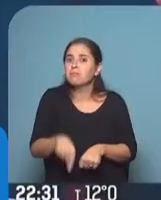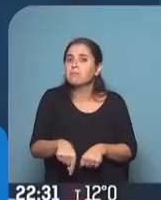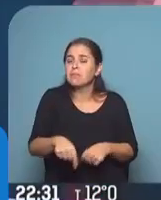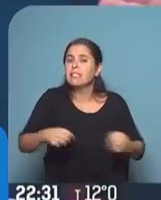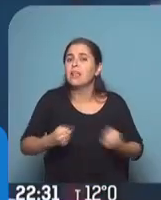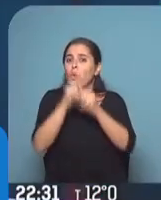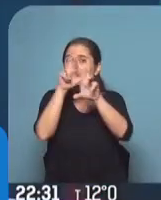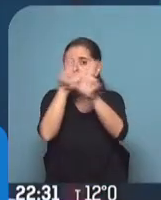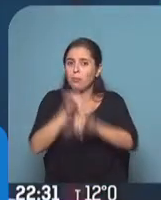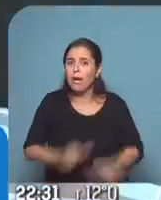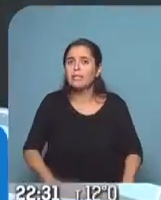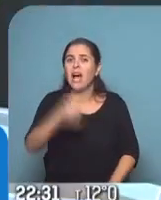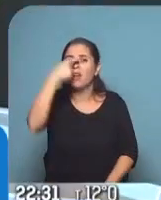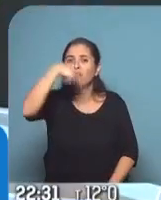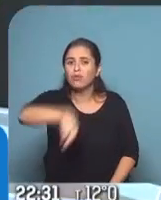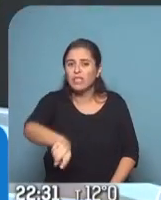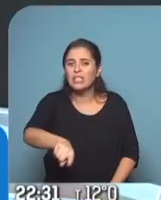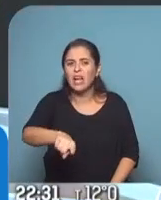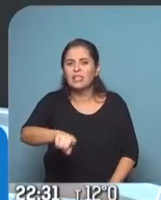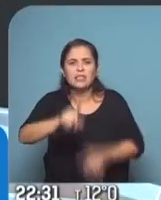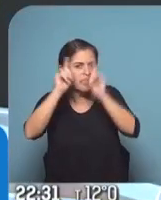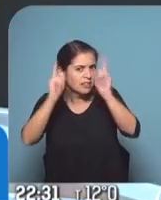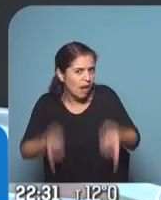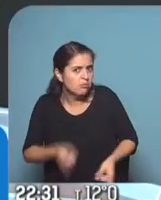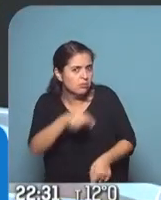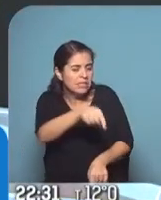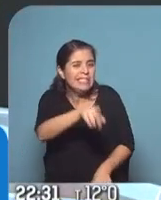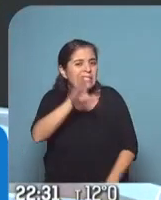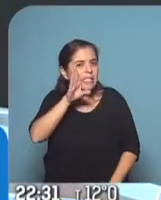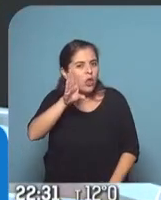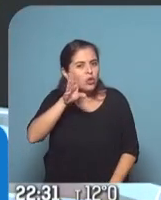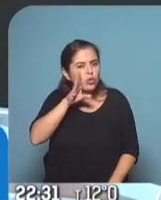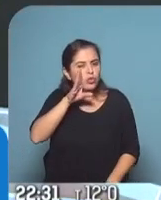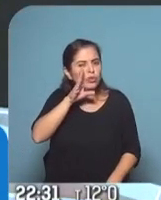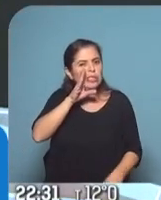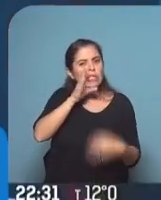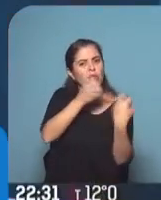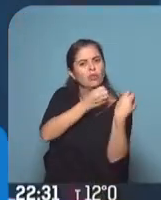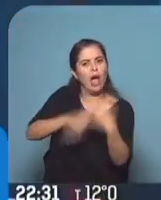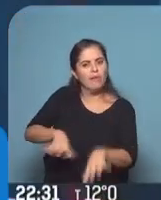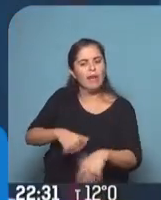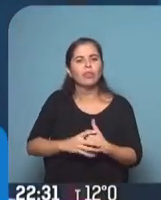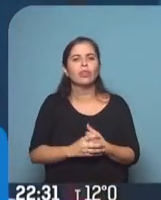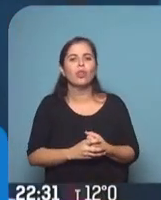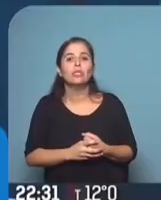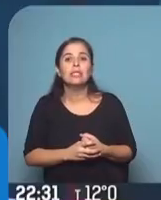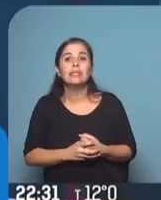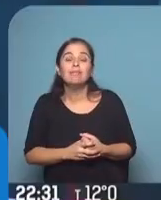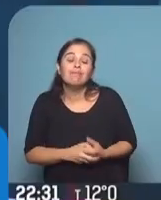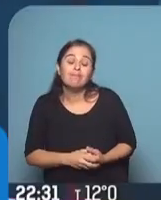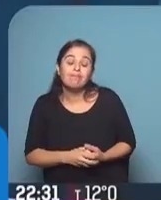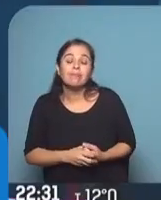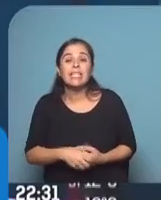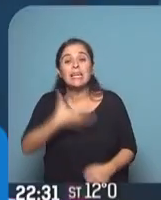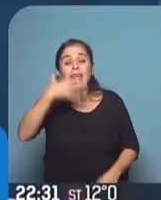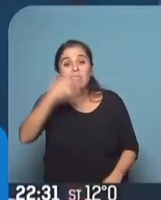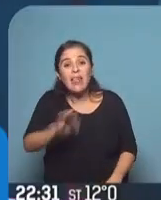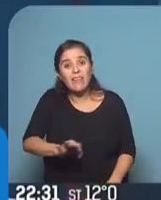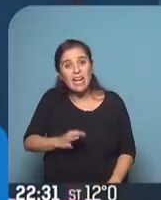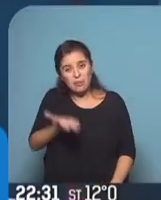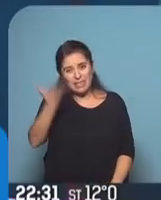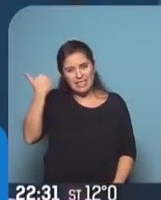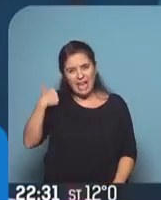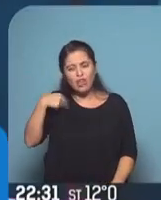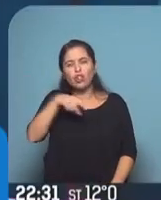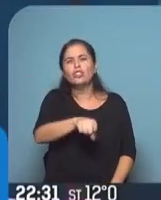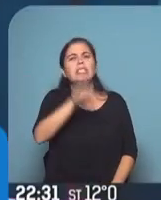por decisión unilateral de Estados Unidos. ¿Cómo está eso ahora hacia adentro de Irán? La retirada del año pasado de Estados Unidos de manera unilateral